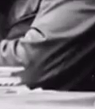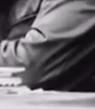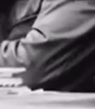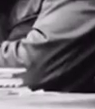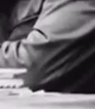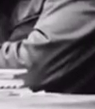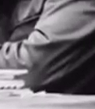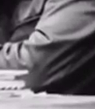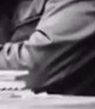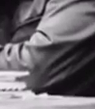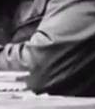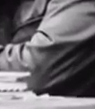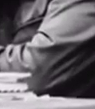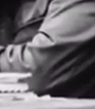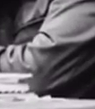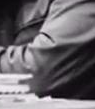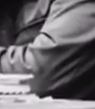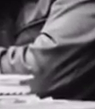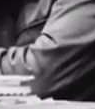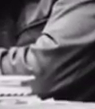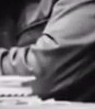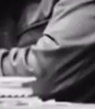Caminando fui lo que fui.